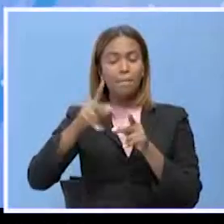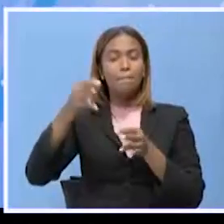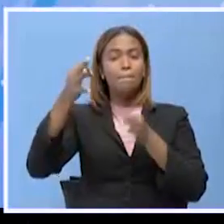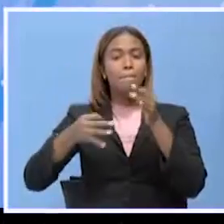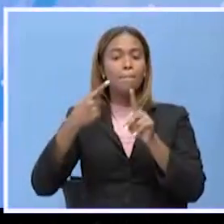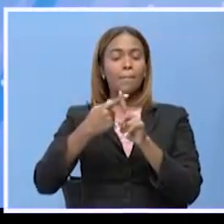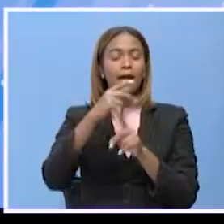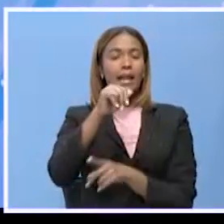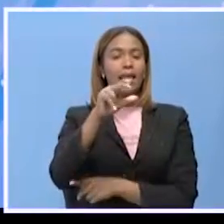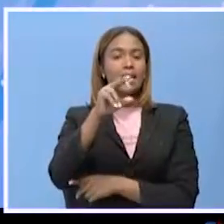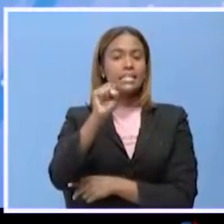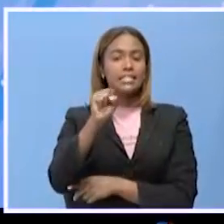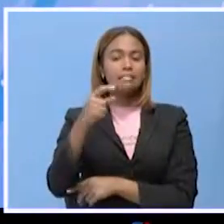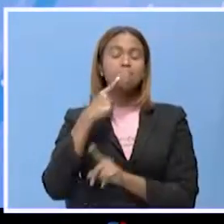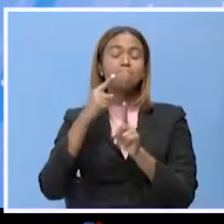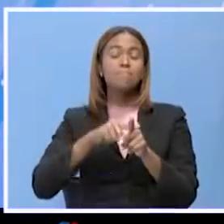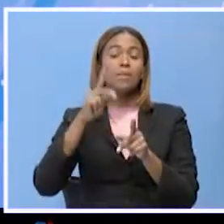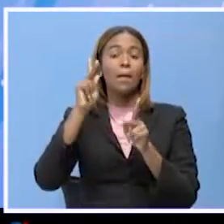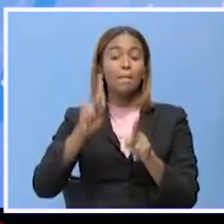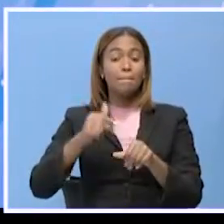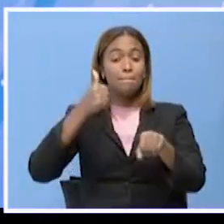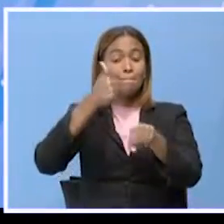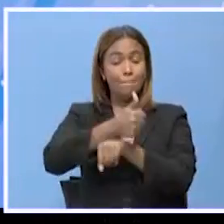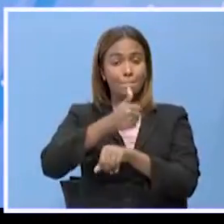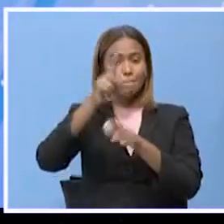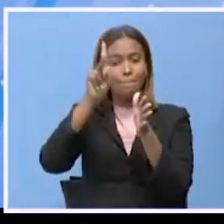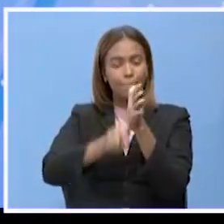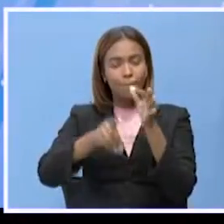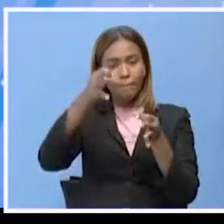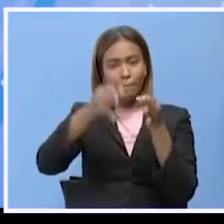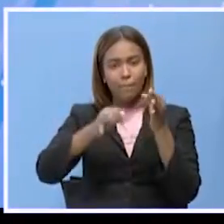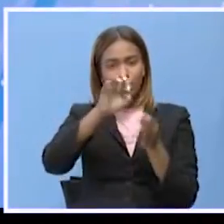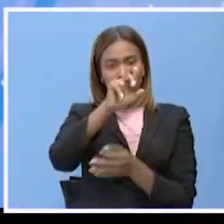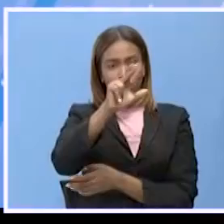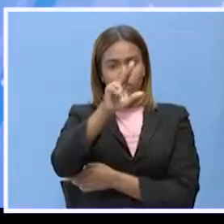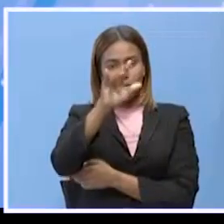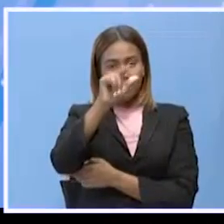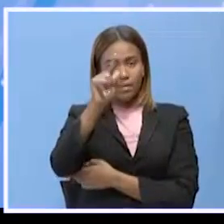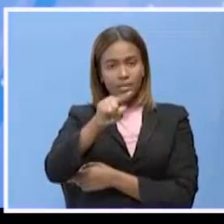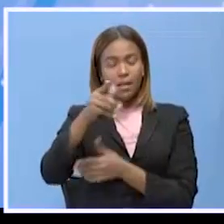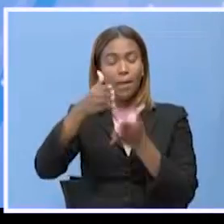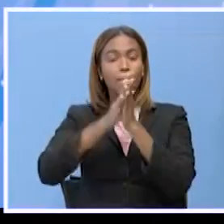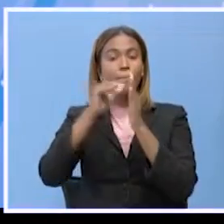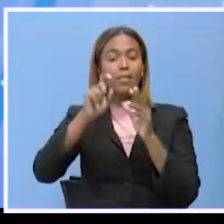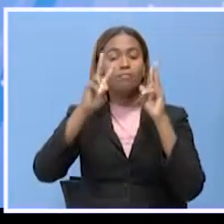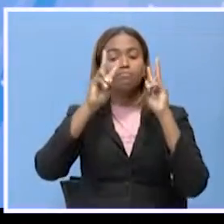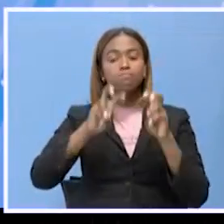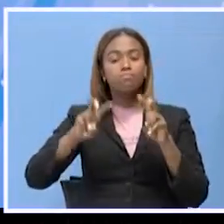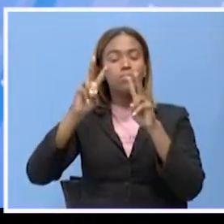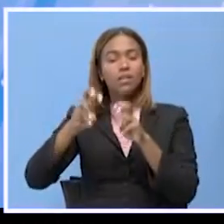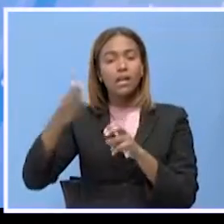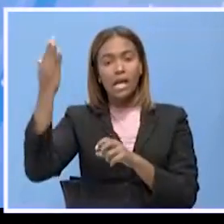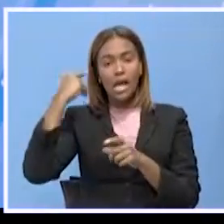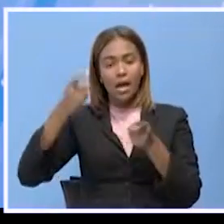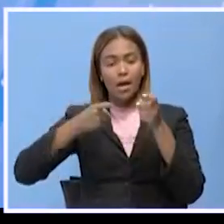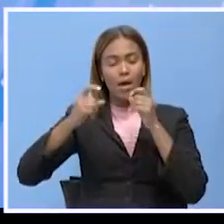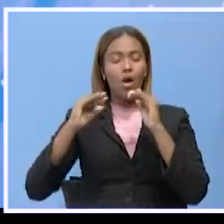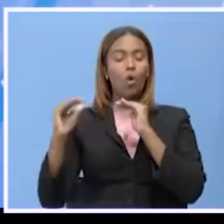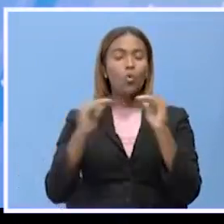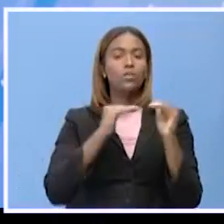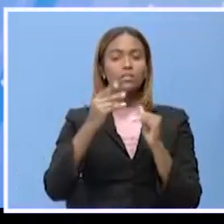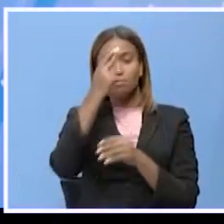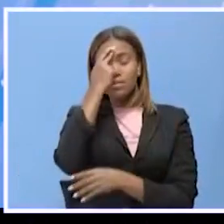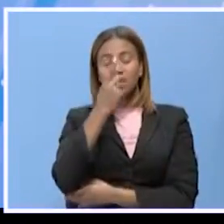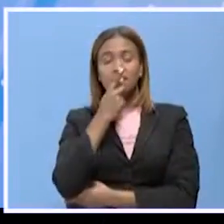Argenis Contreras, sindicado como el autor material del asesinato del abogado Julio Ramírez, pidió que se inicie una investigación al ex procurador general